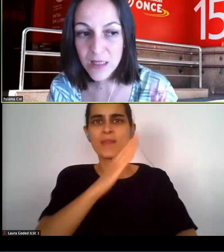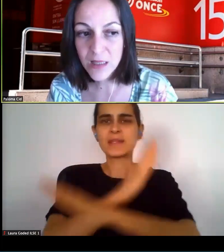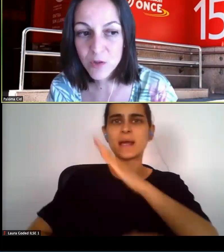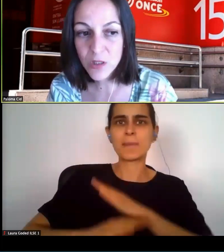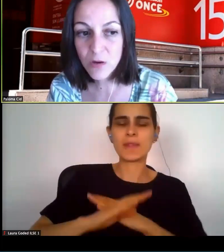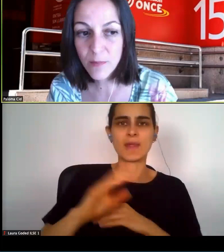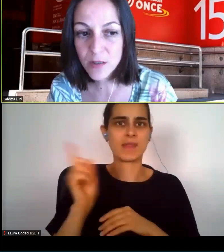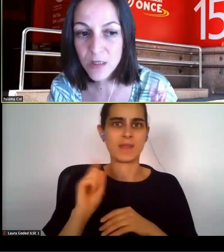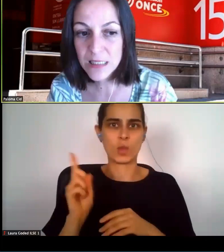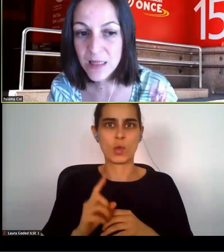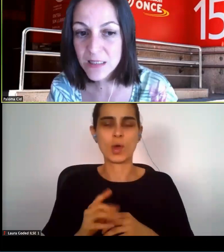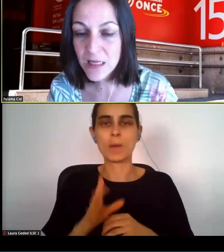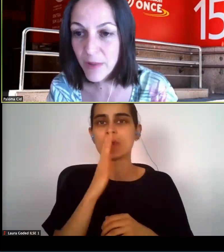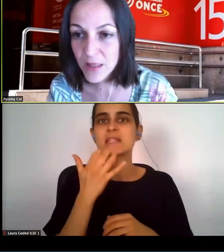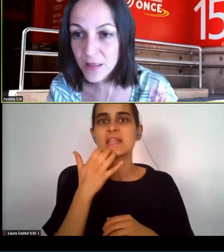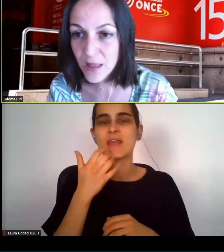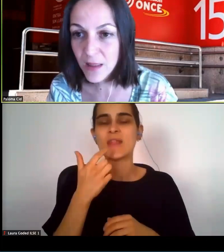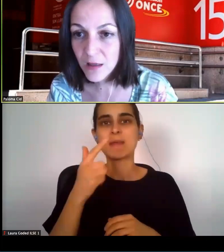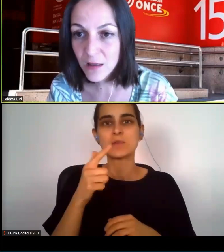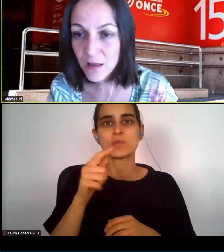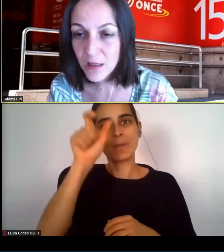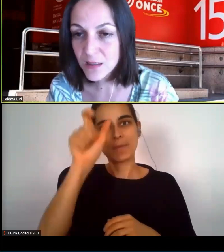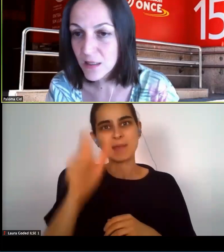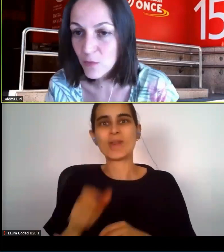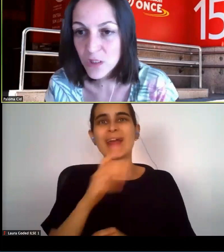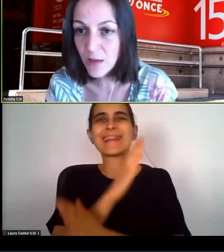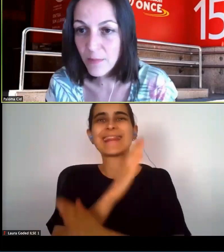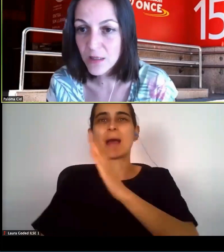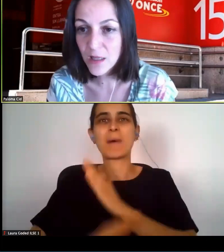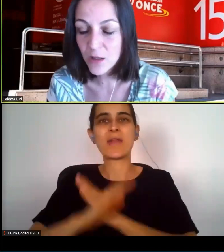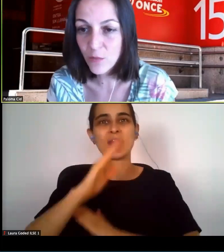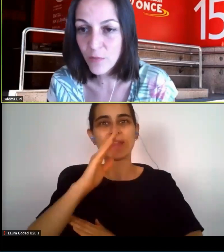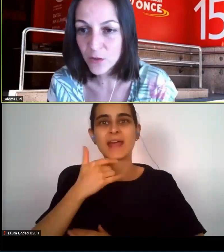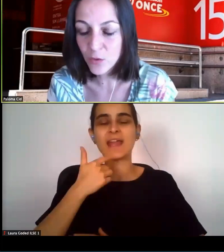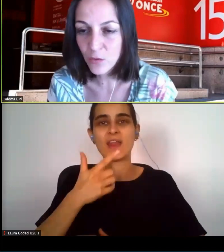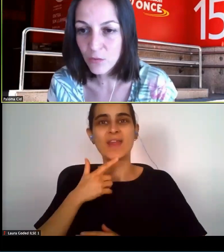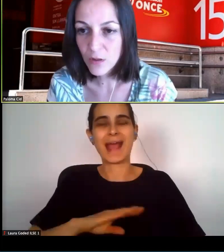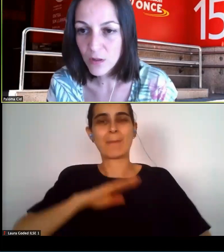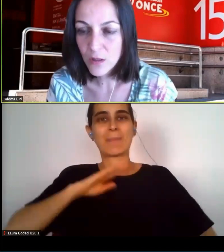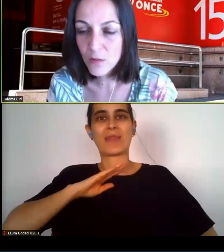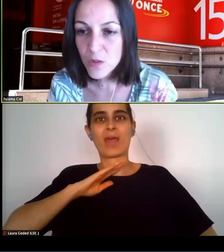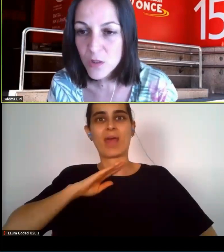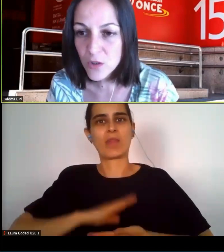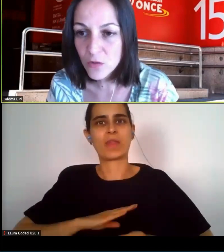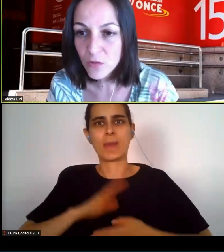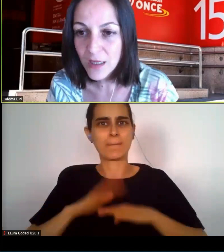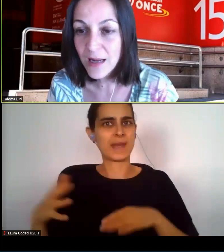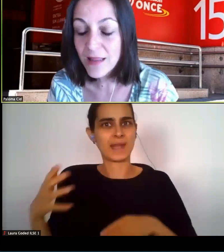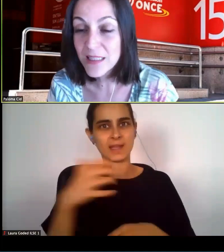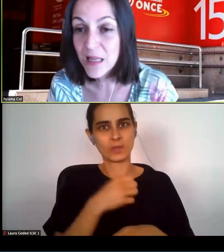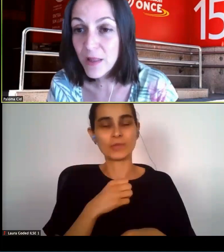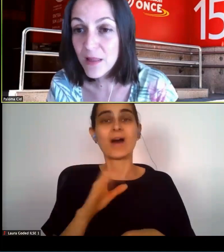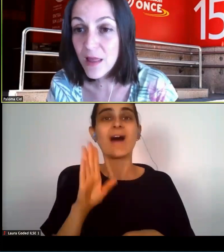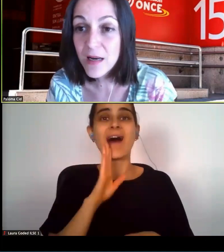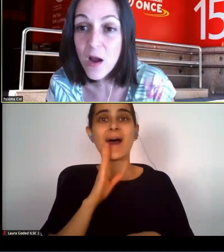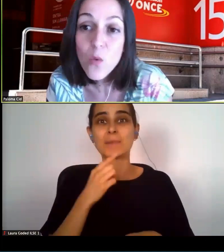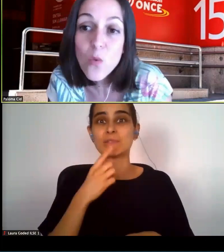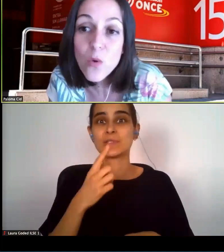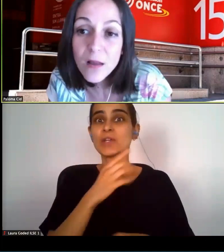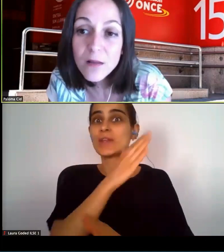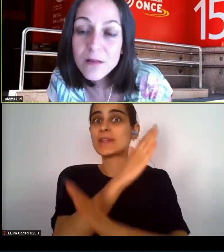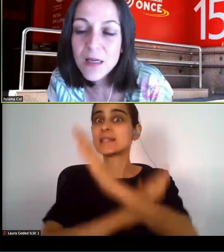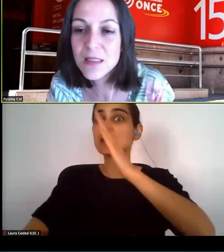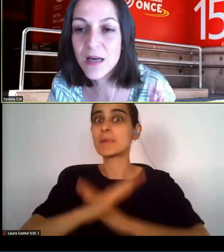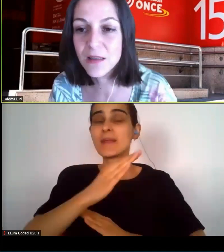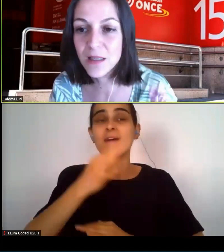si decimos que una persona está discapacitada, la estamos discapacitando para todo. Y hemos dicho que la discapacidad era